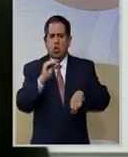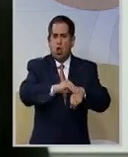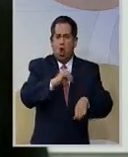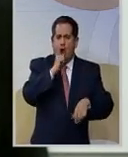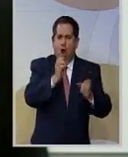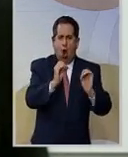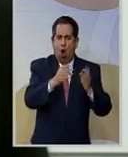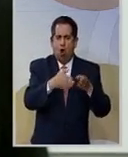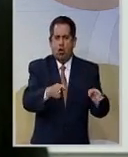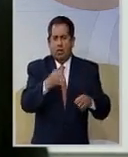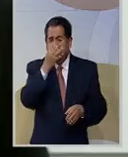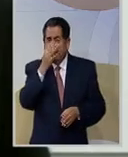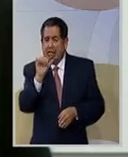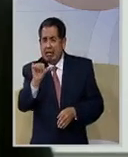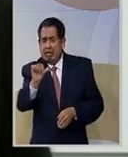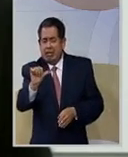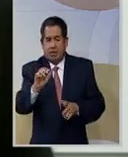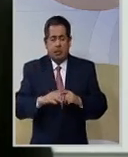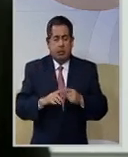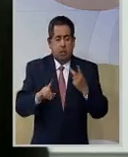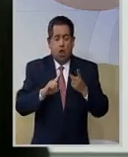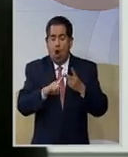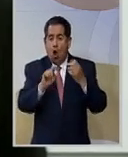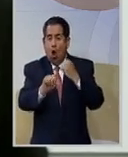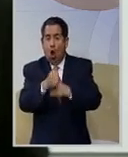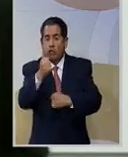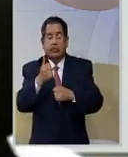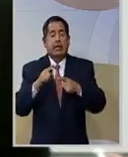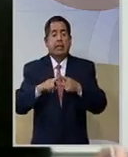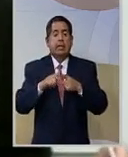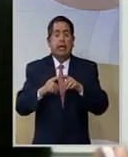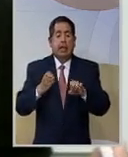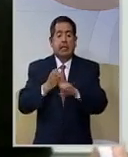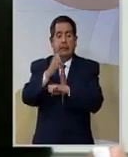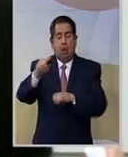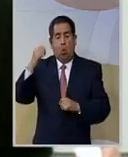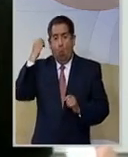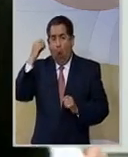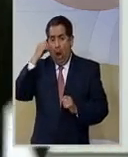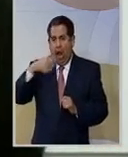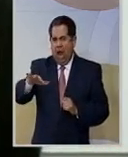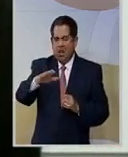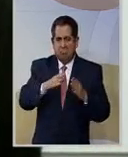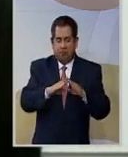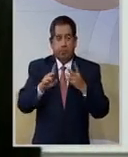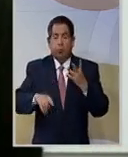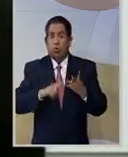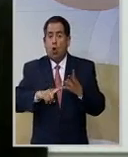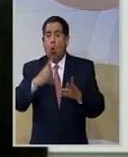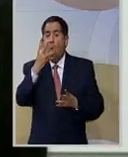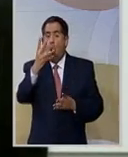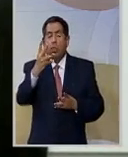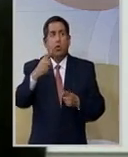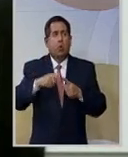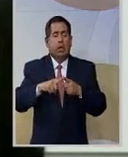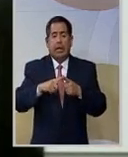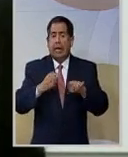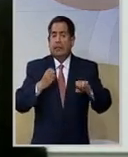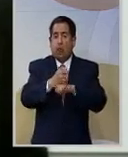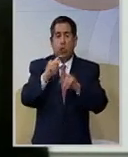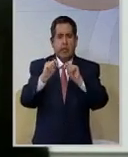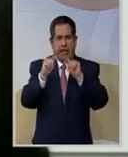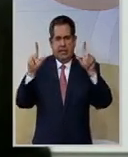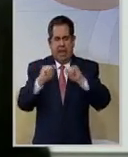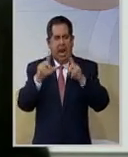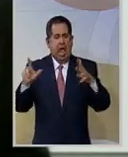instaladas, 11 de ellas en el estado de Oaxaca, 4 de ellas en el estado de